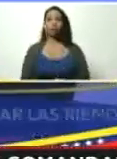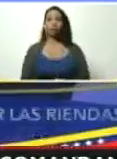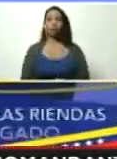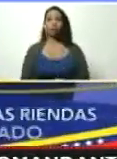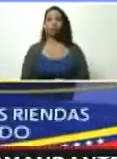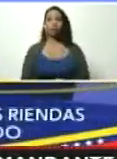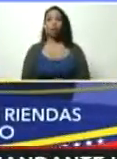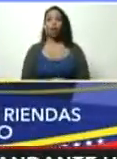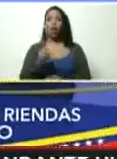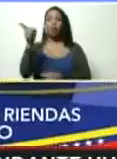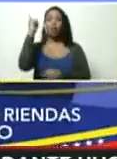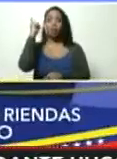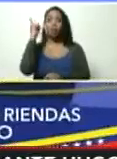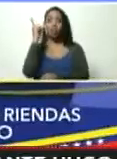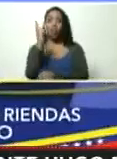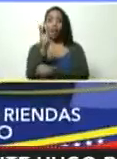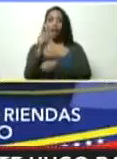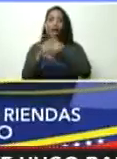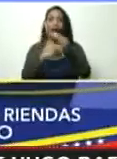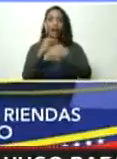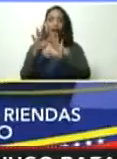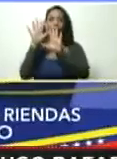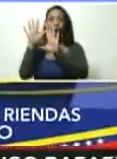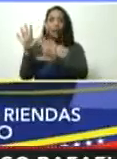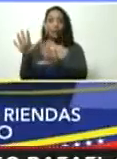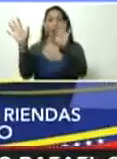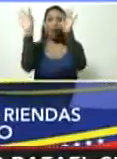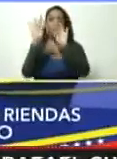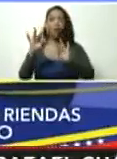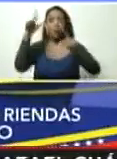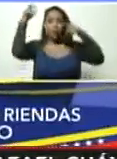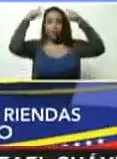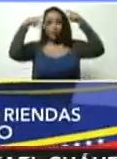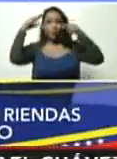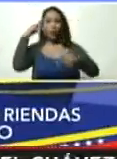formar parte de la ética chavista bolivariana.